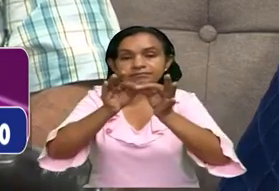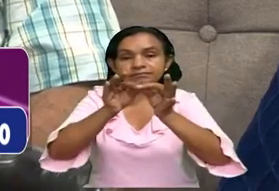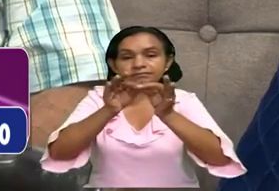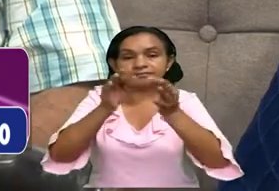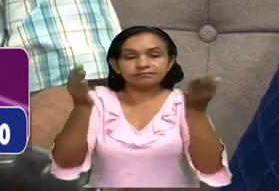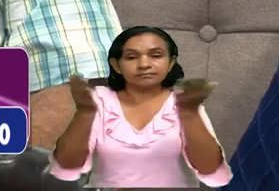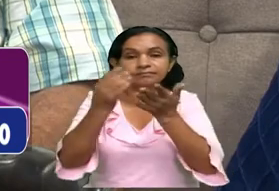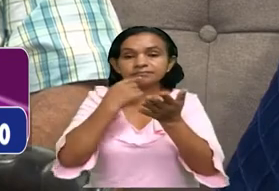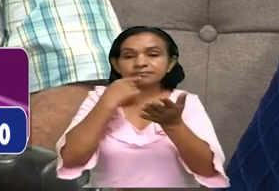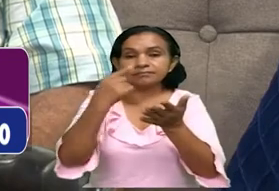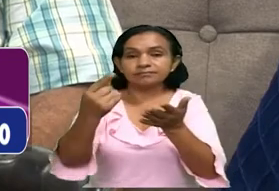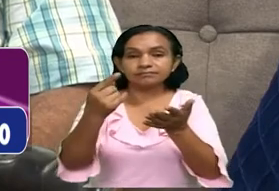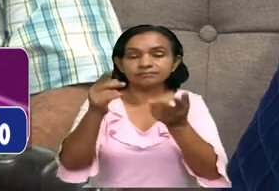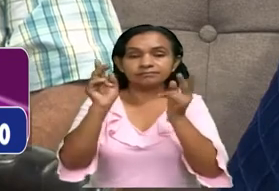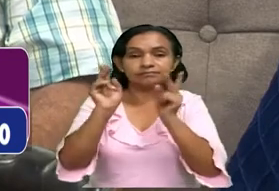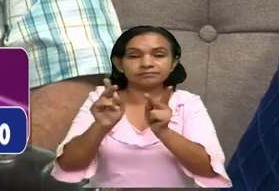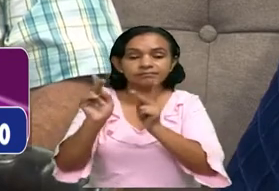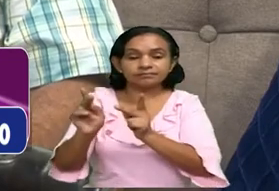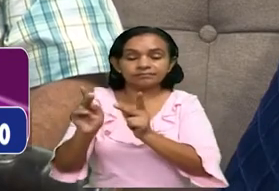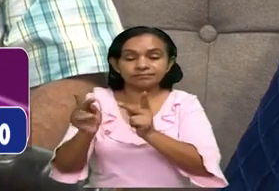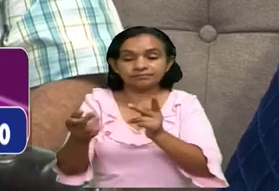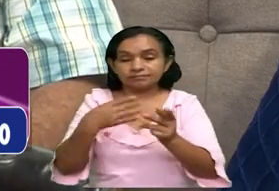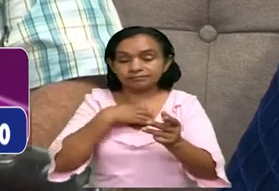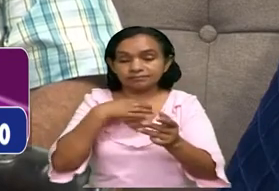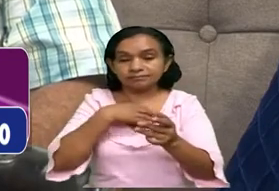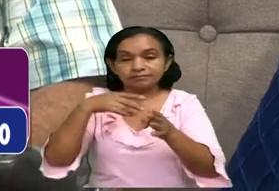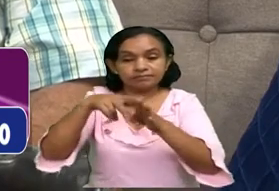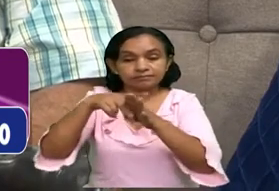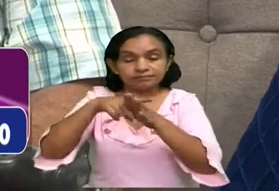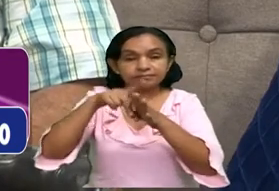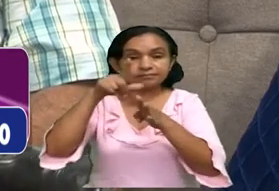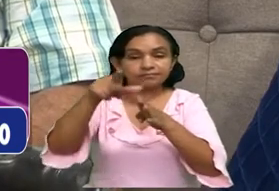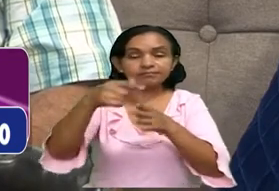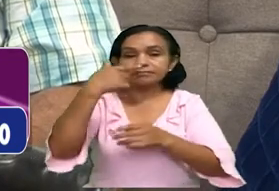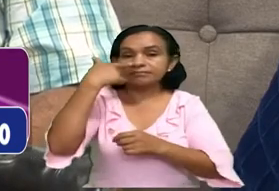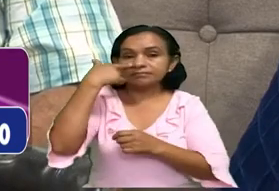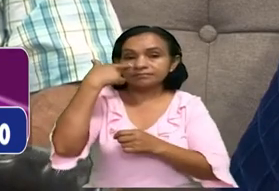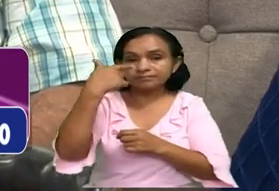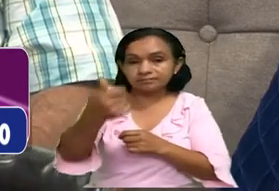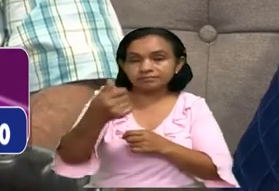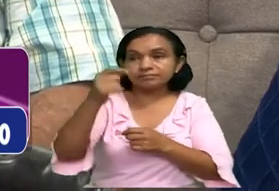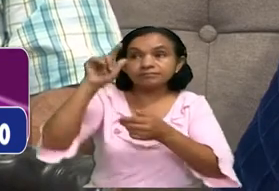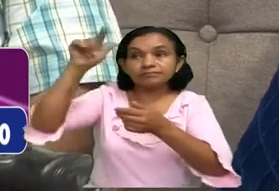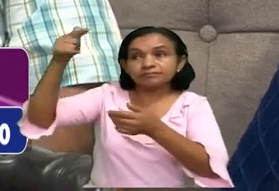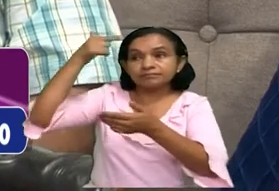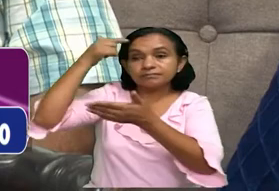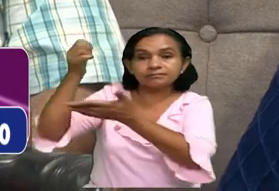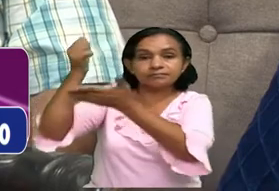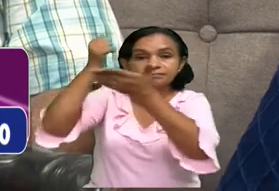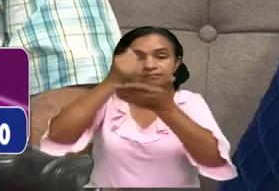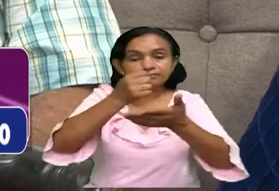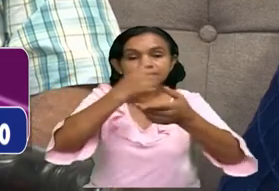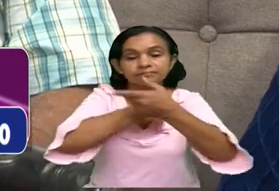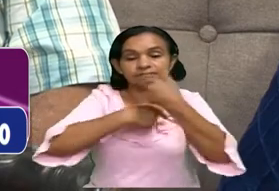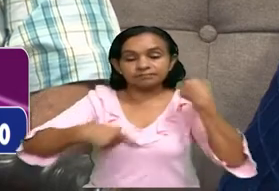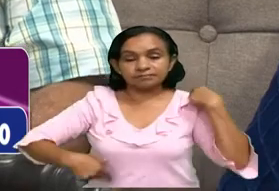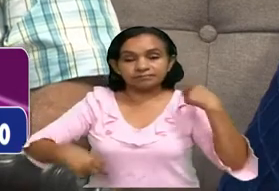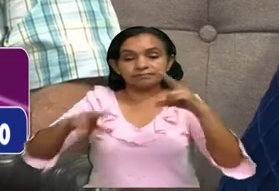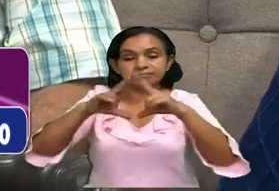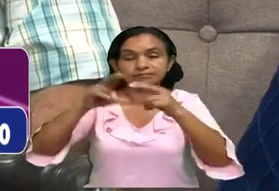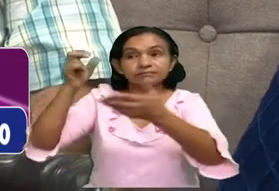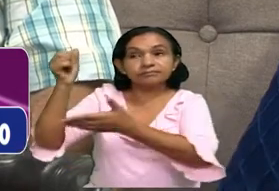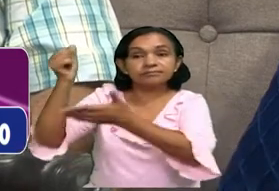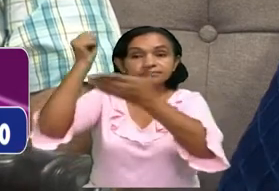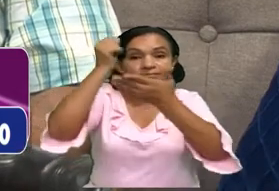como te digo, del productor ganadero. Nosotros reconocemos sin duda el respaldo del gobierno, del presidente de la República,